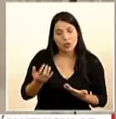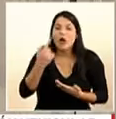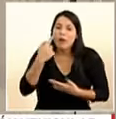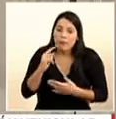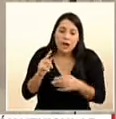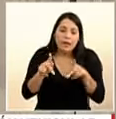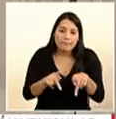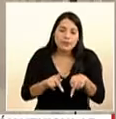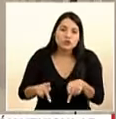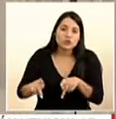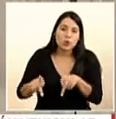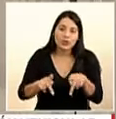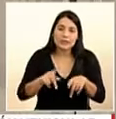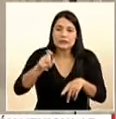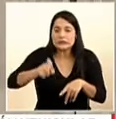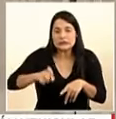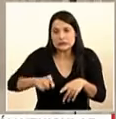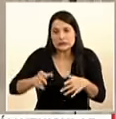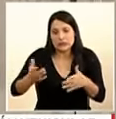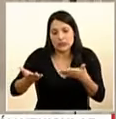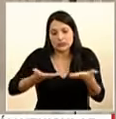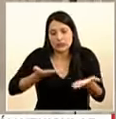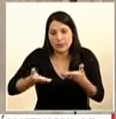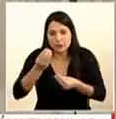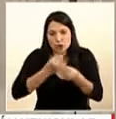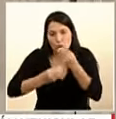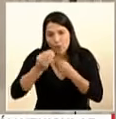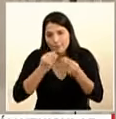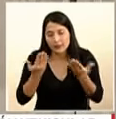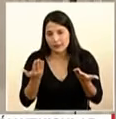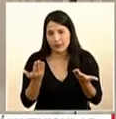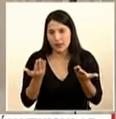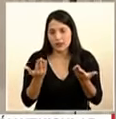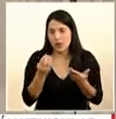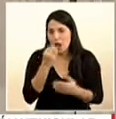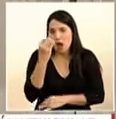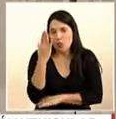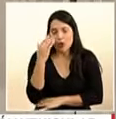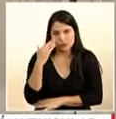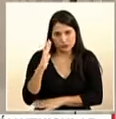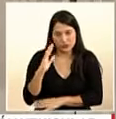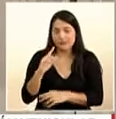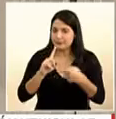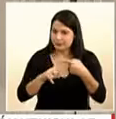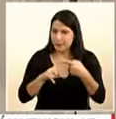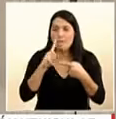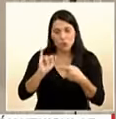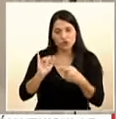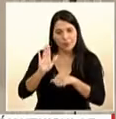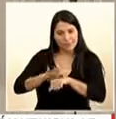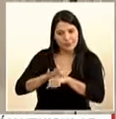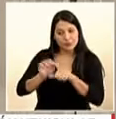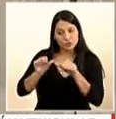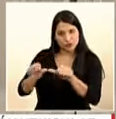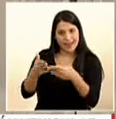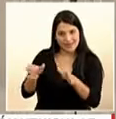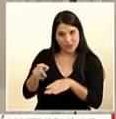necesitan abastecerse que necesitan un servicio alimentación la comida el almuerzo pero también para que